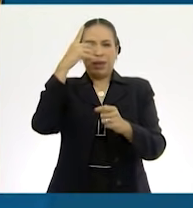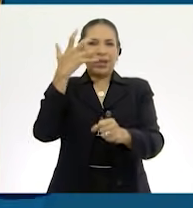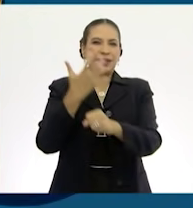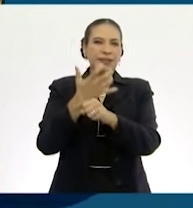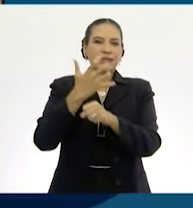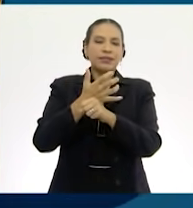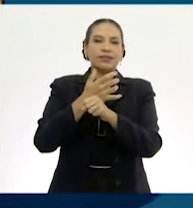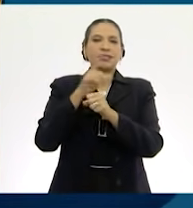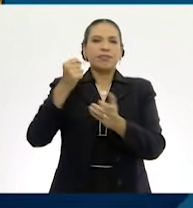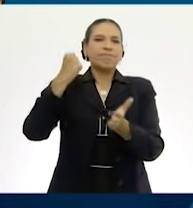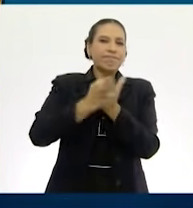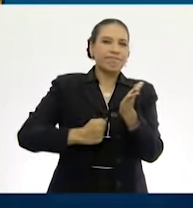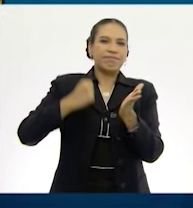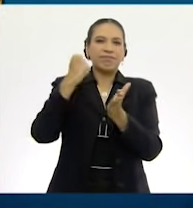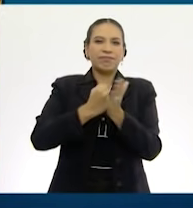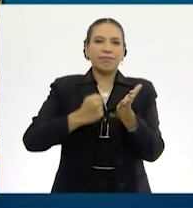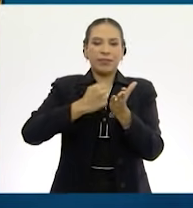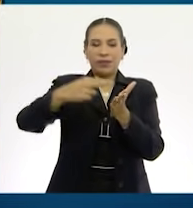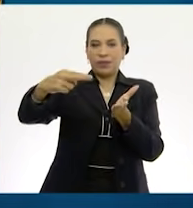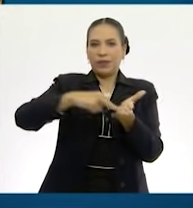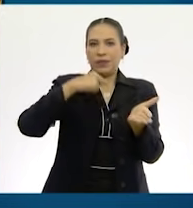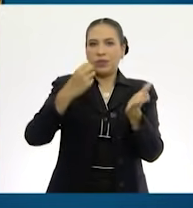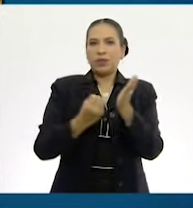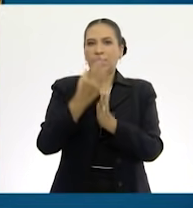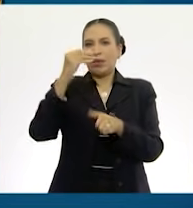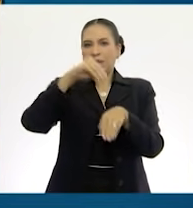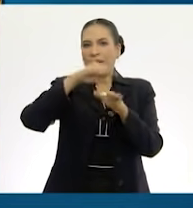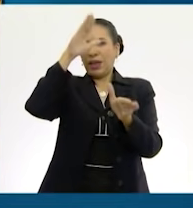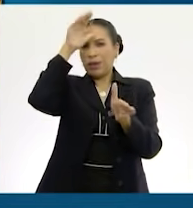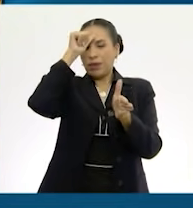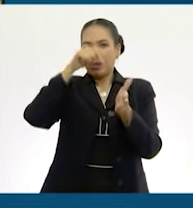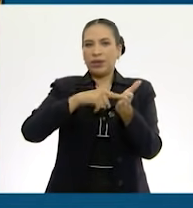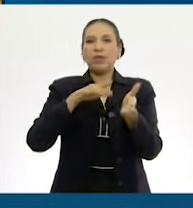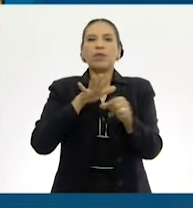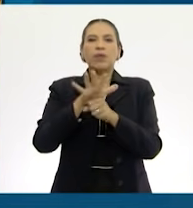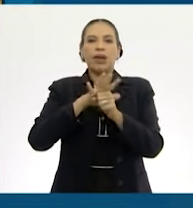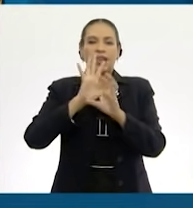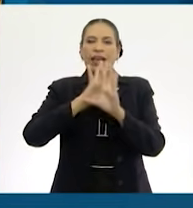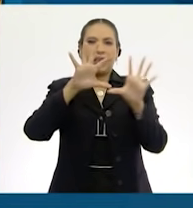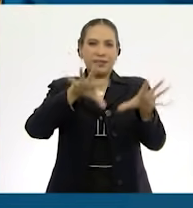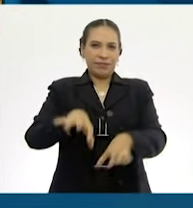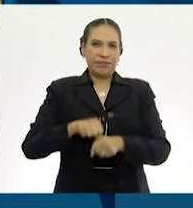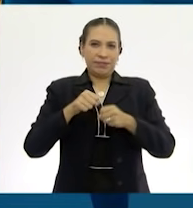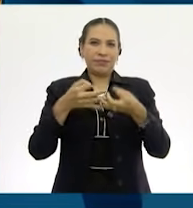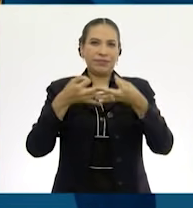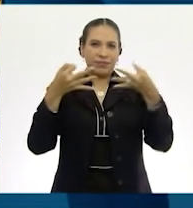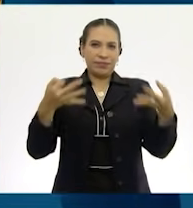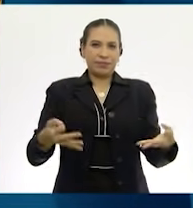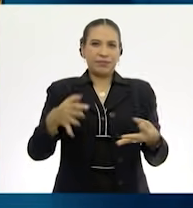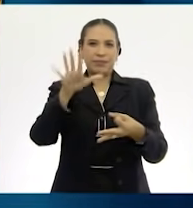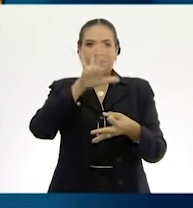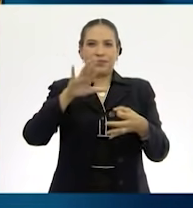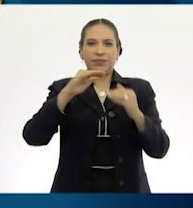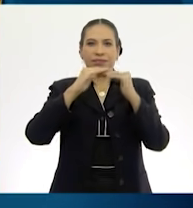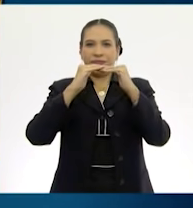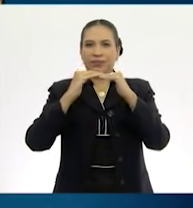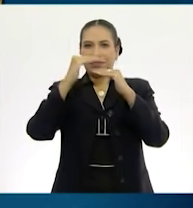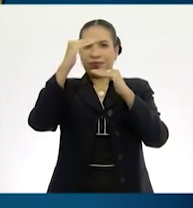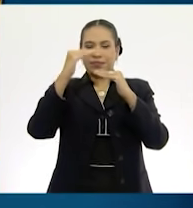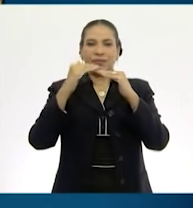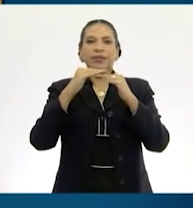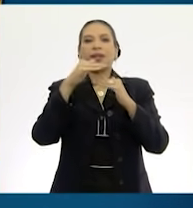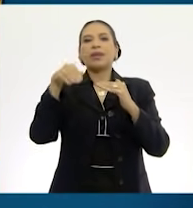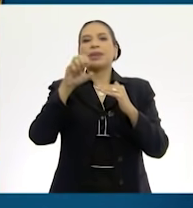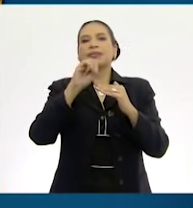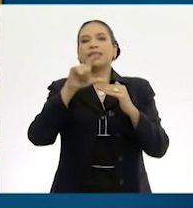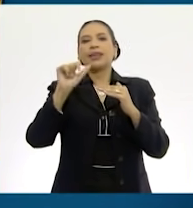norteamericano, que presionó hasta lograr la firma de un nuevo tratado con el cual conquistaron el territorio de la Mesilla. Los